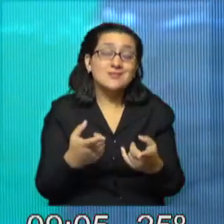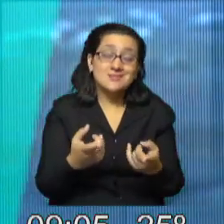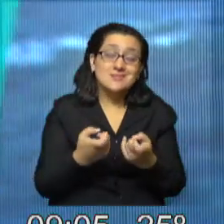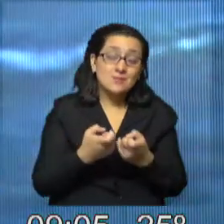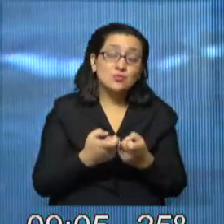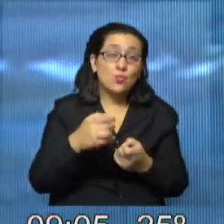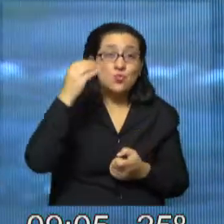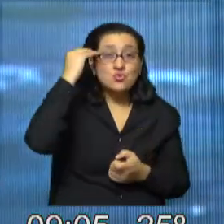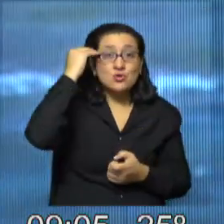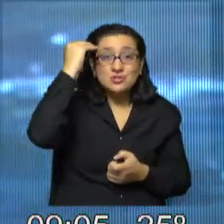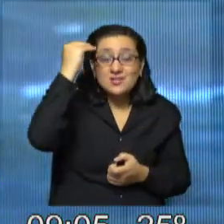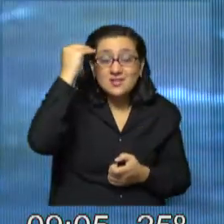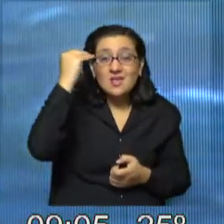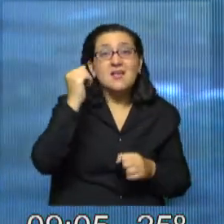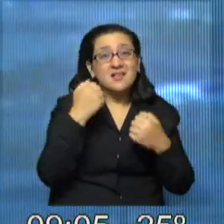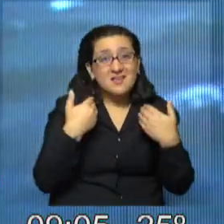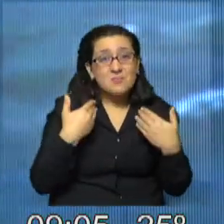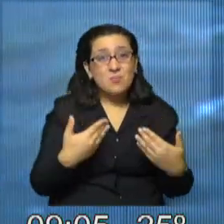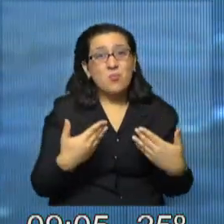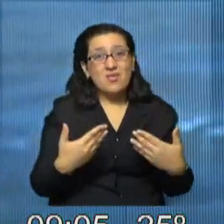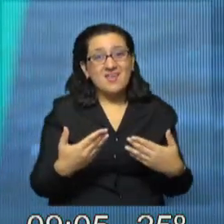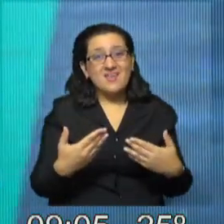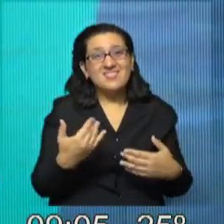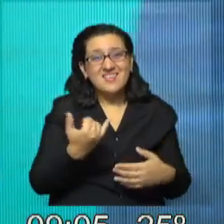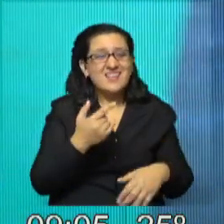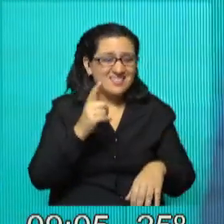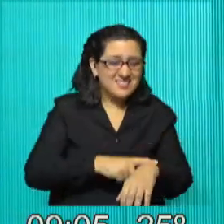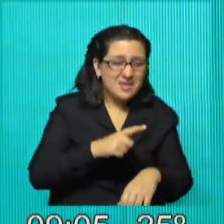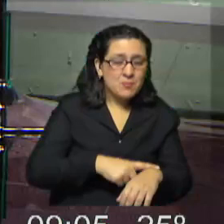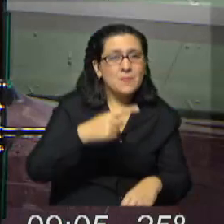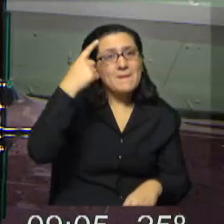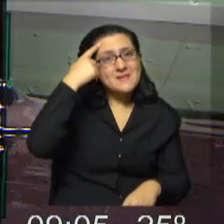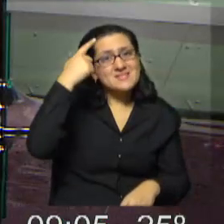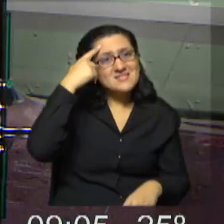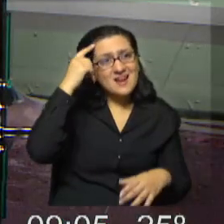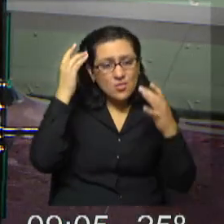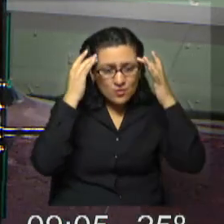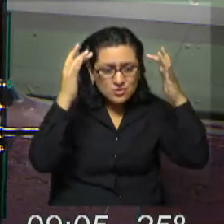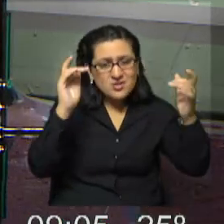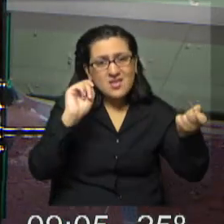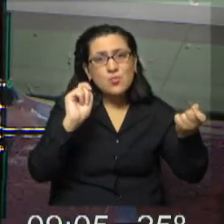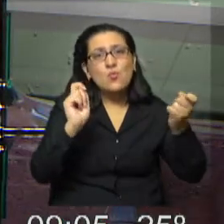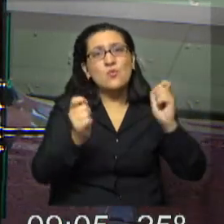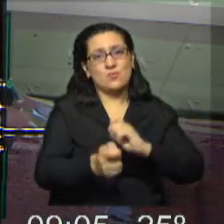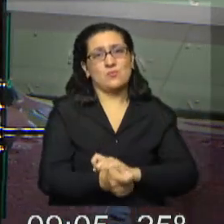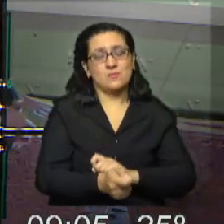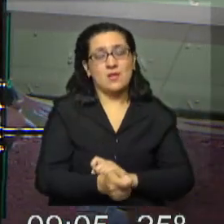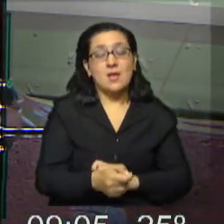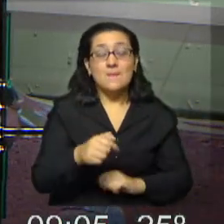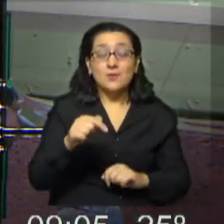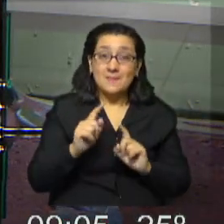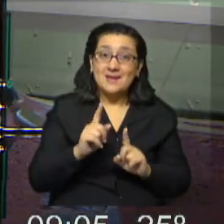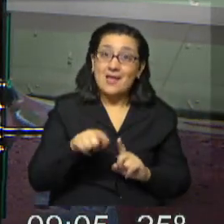pongas el sistema que pongas, pueda, tenga tiempo para pensar y repensar la educación e ir transformándola. Porque acá hay otro